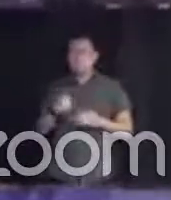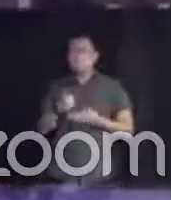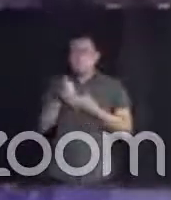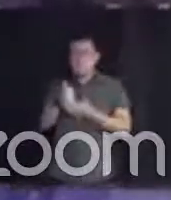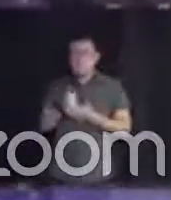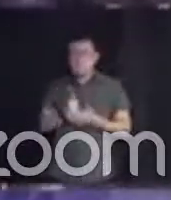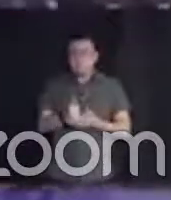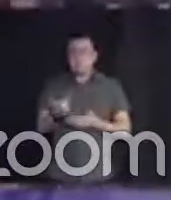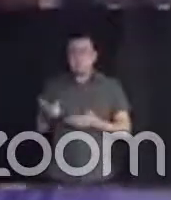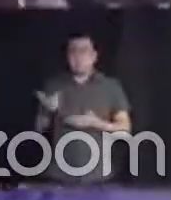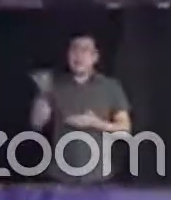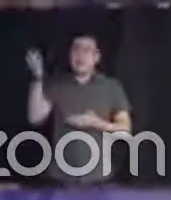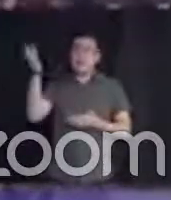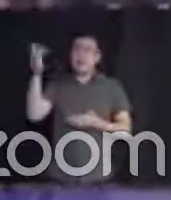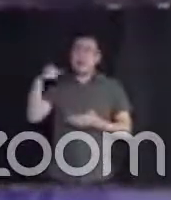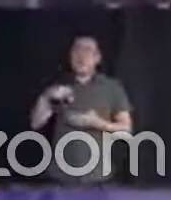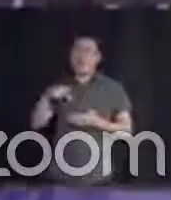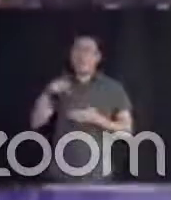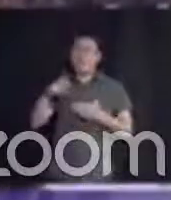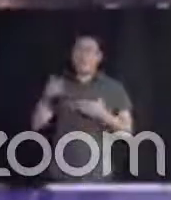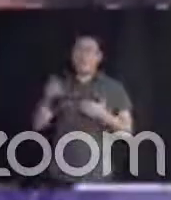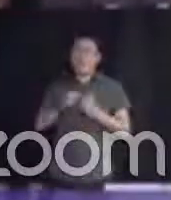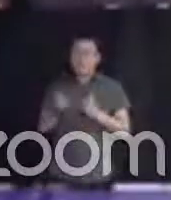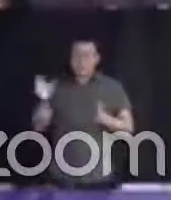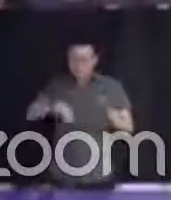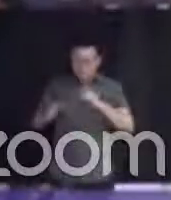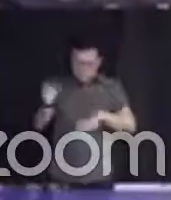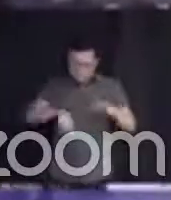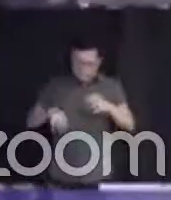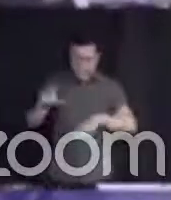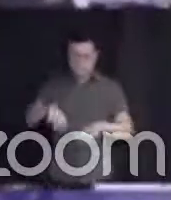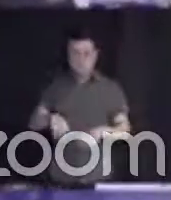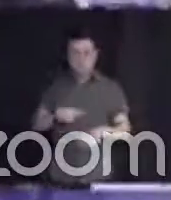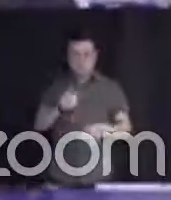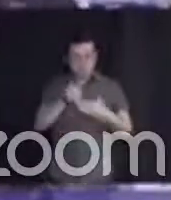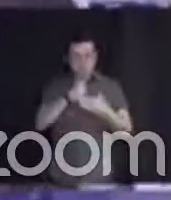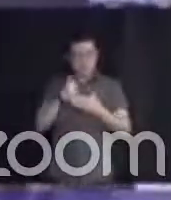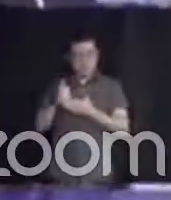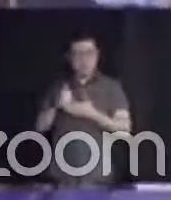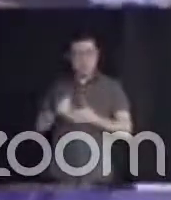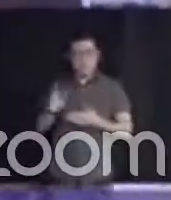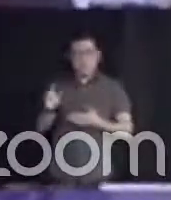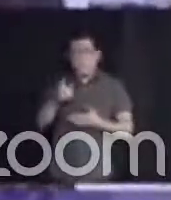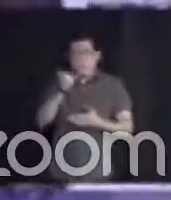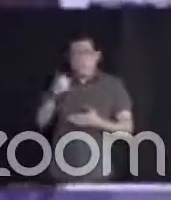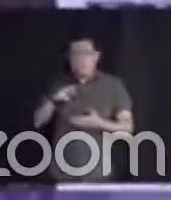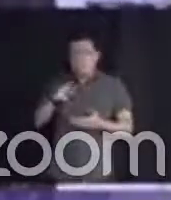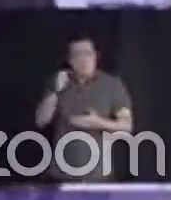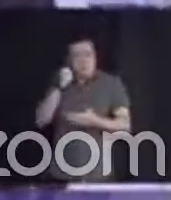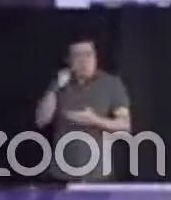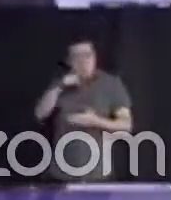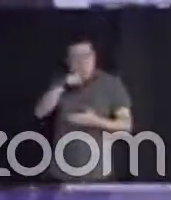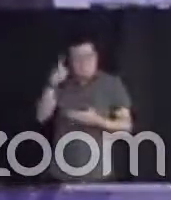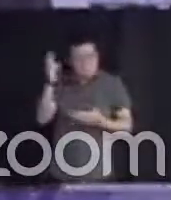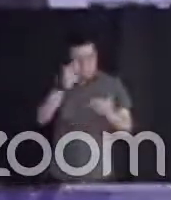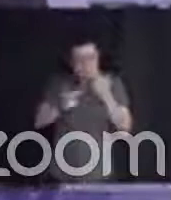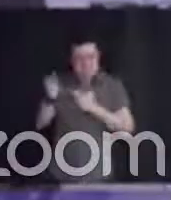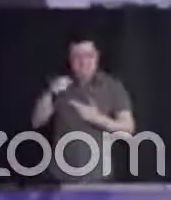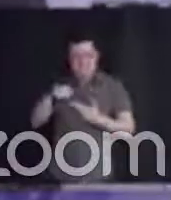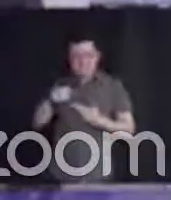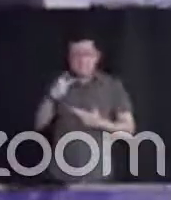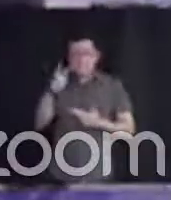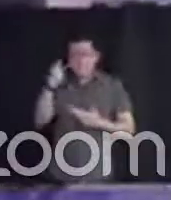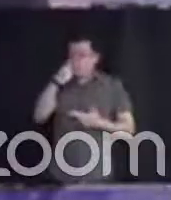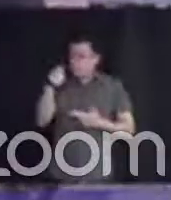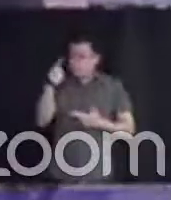como en los viejos tiempos, a empacar y empacar y empacar. Y le dije, si me equivoco, ustedes lo checan, ¿eh? Yo nomás he hecho... Nos pusimos como 2 horas